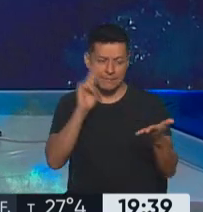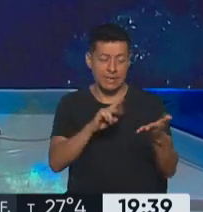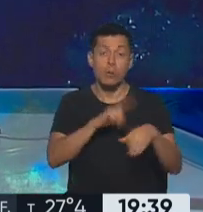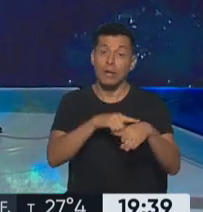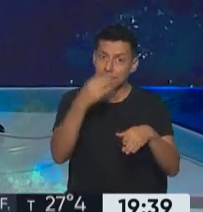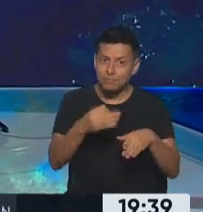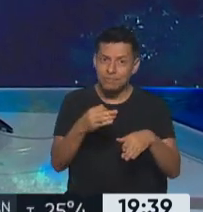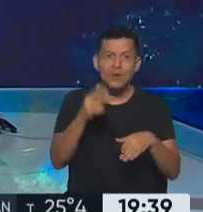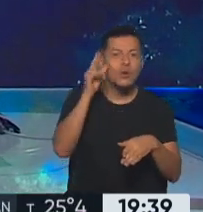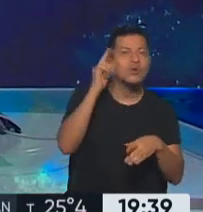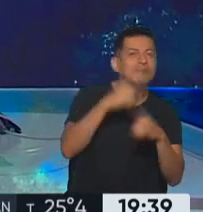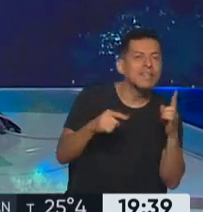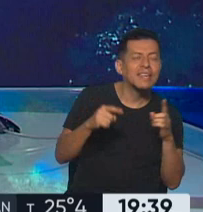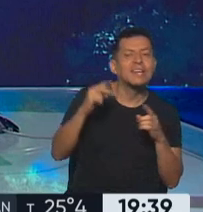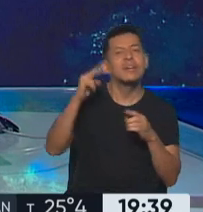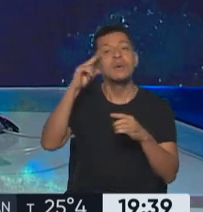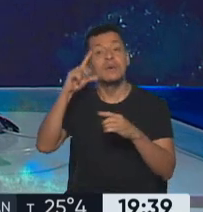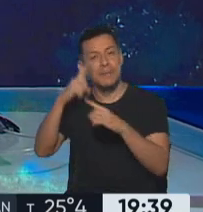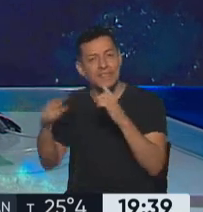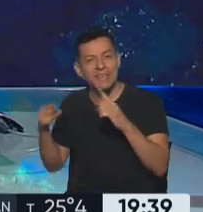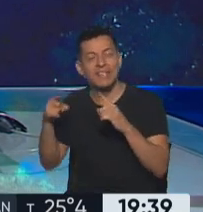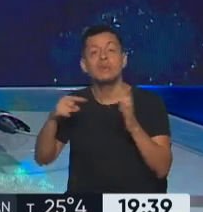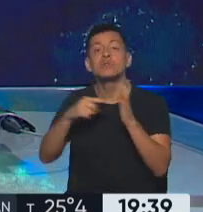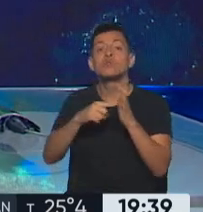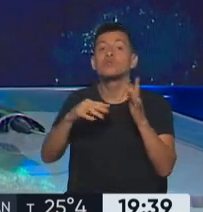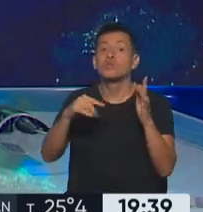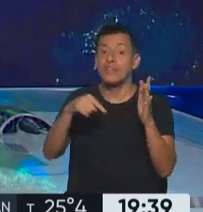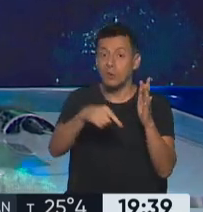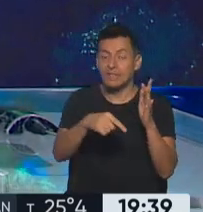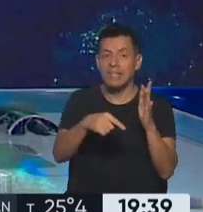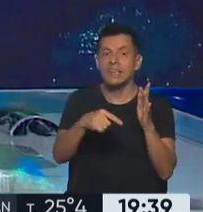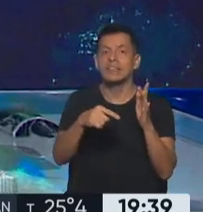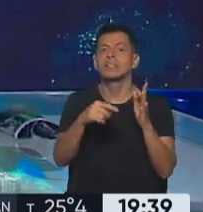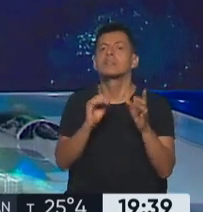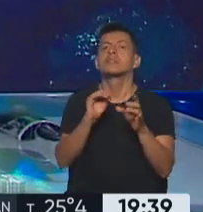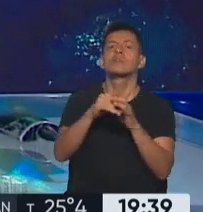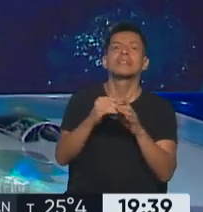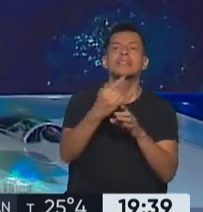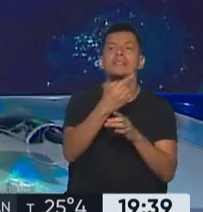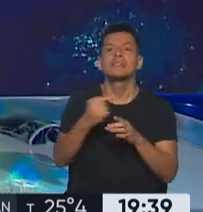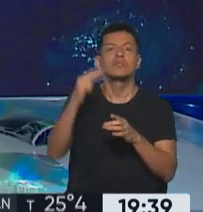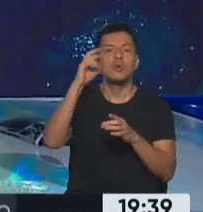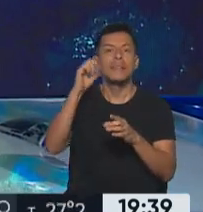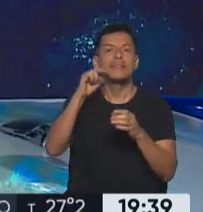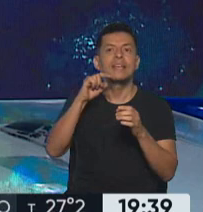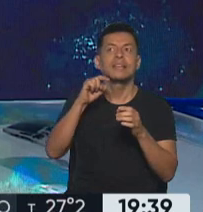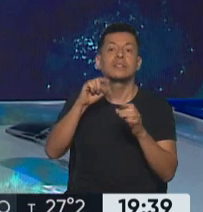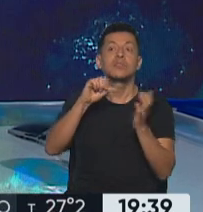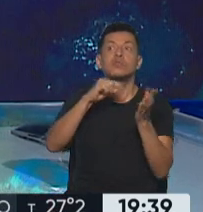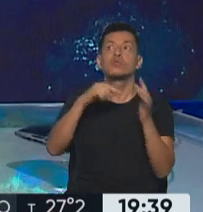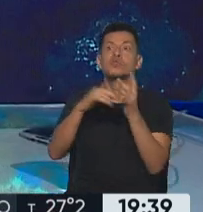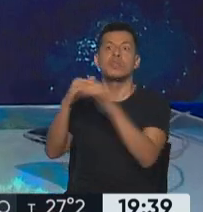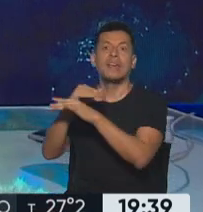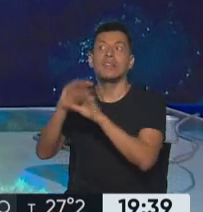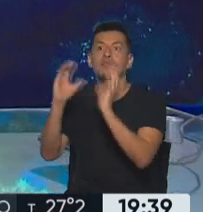de las 20 30 30 la ciudad de buenos aires se suma a 190 ciudades del mundo para apagar sus